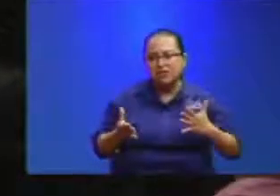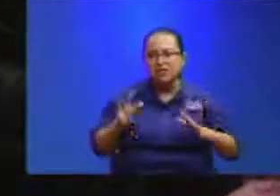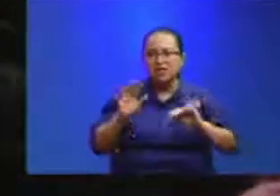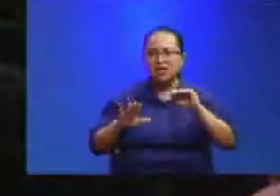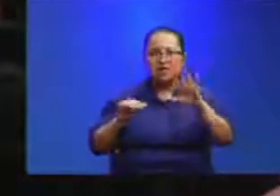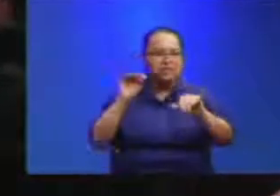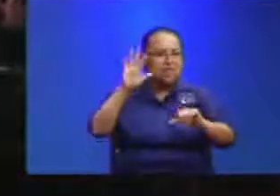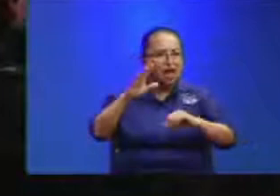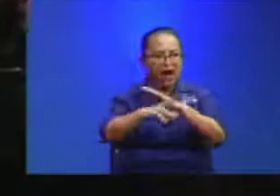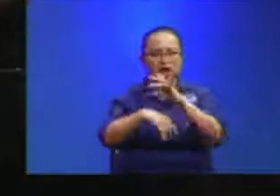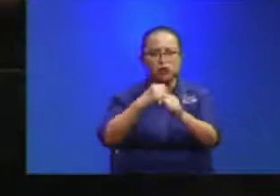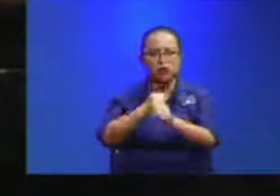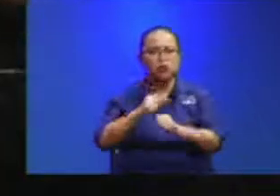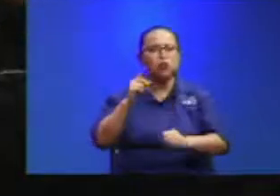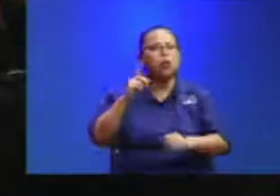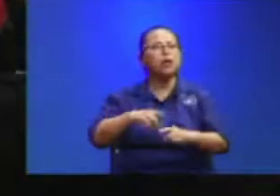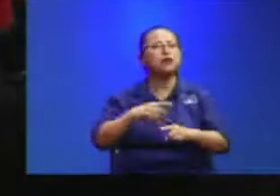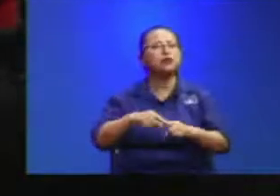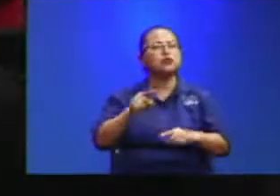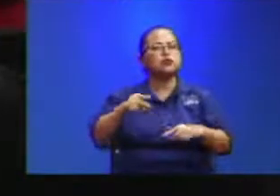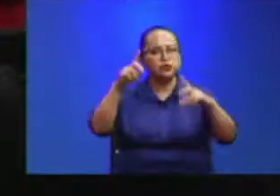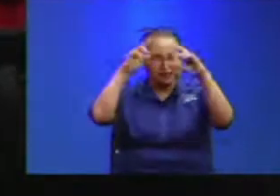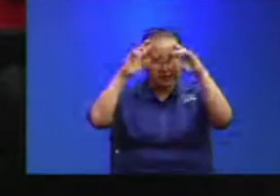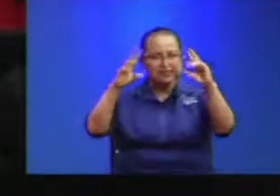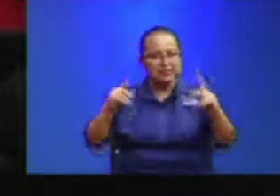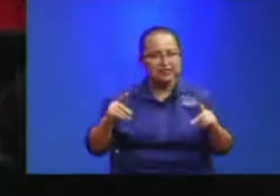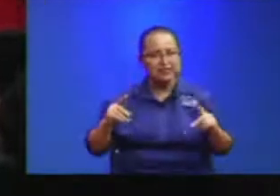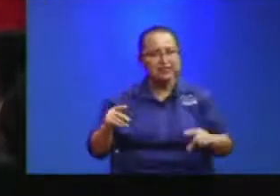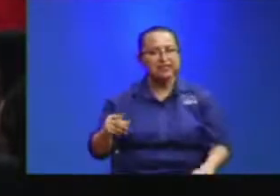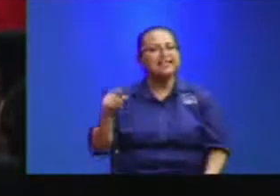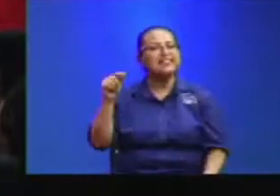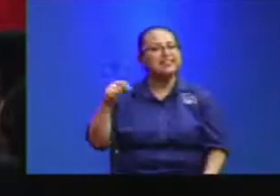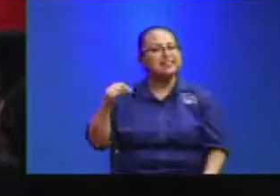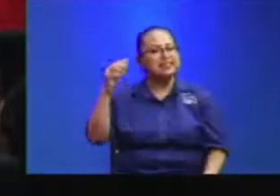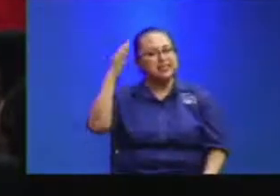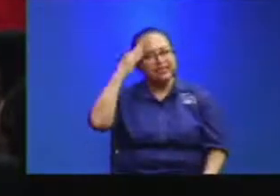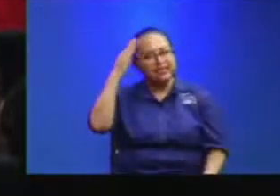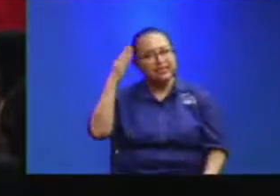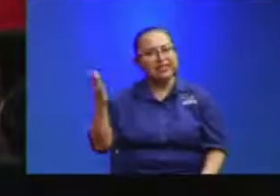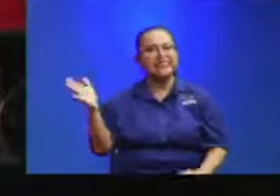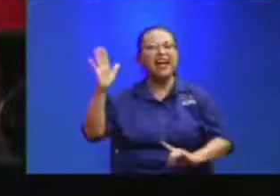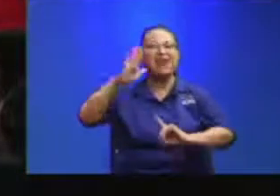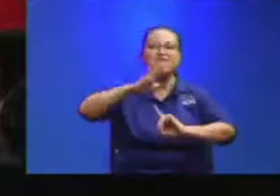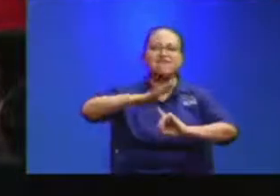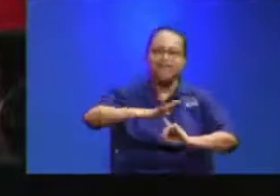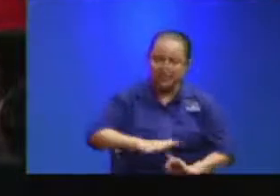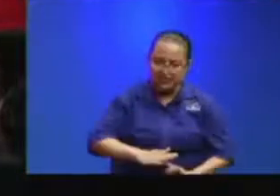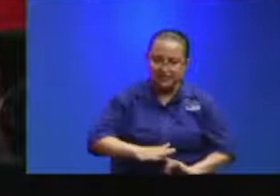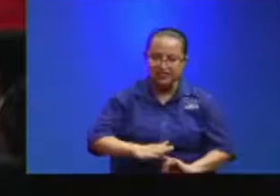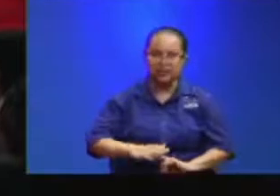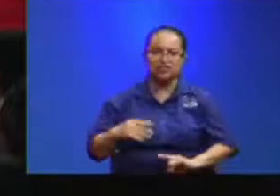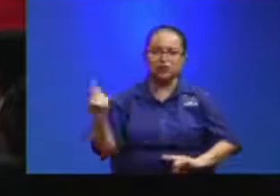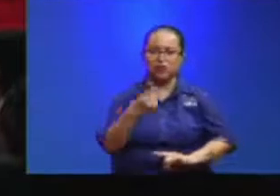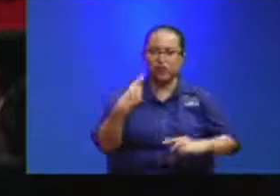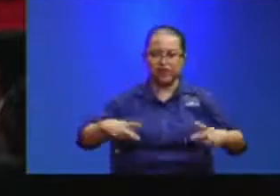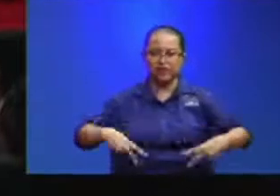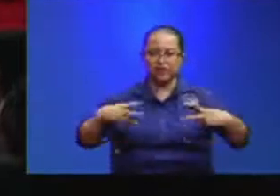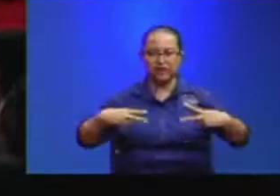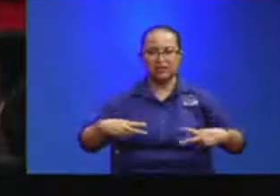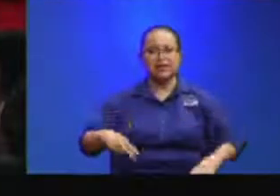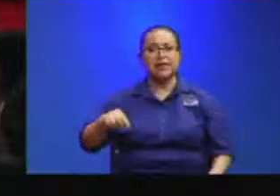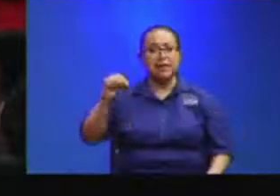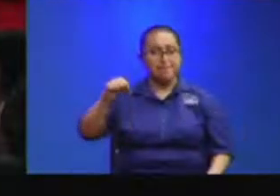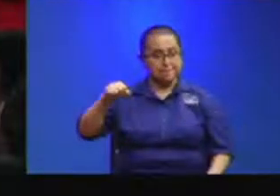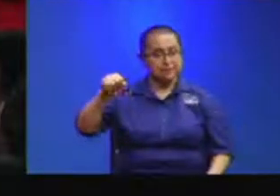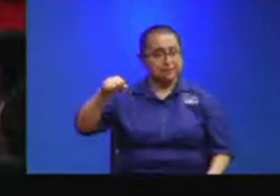cuando tomaste esa decisión debes de saber que te va a afectar toda la vida sea buena o mala y que si es mala